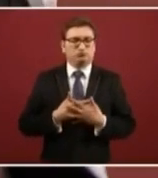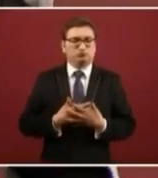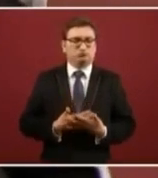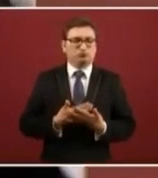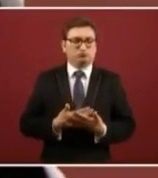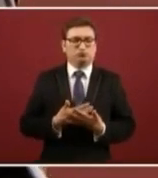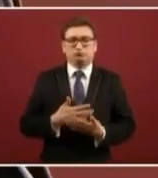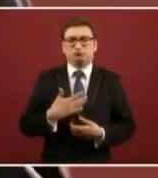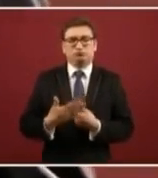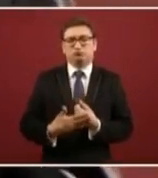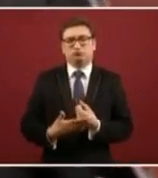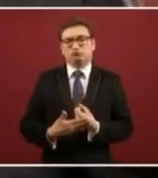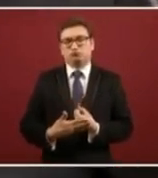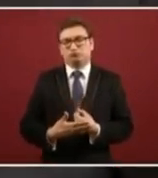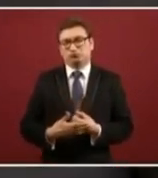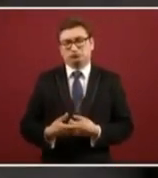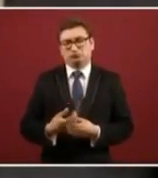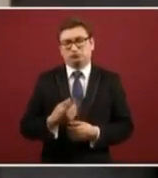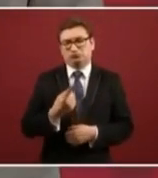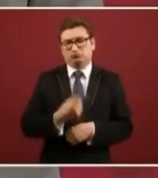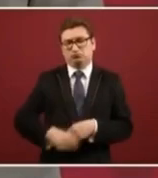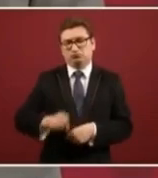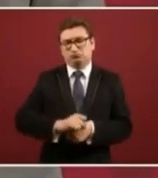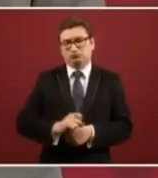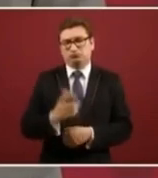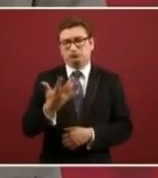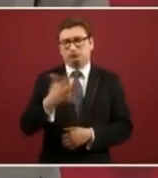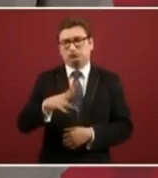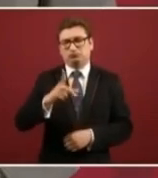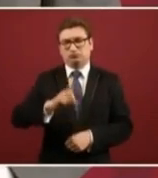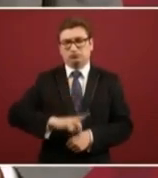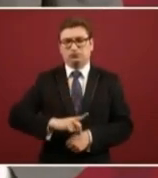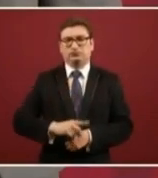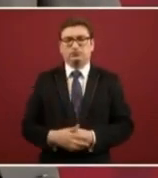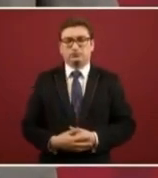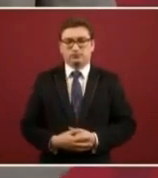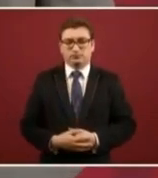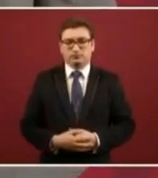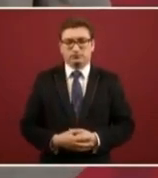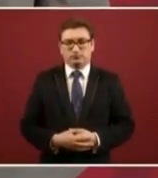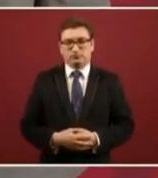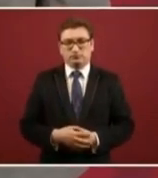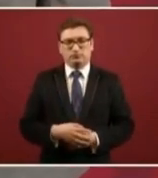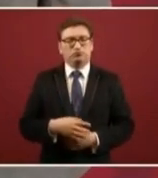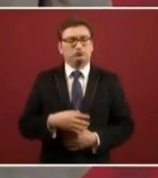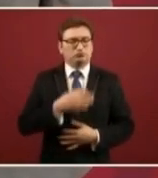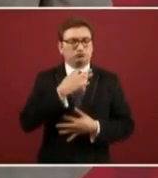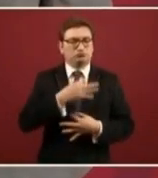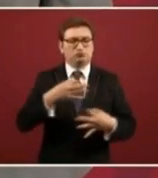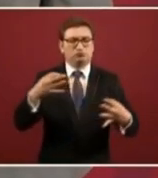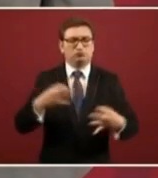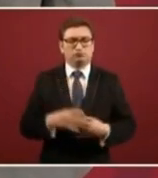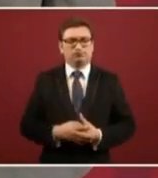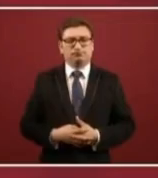en una semana, 10 días, podamos dar a conocer